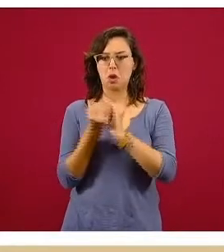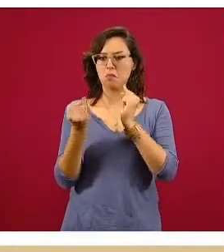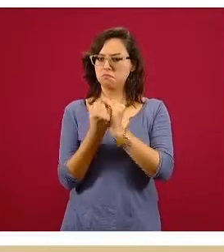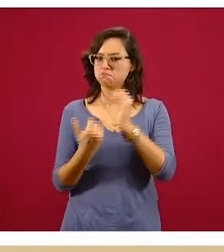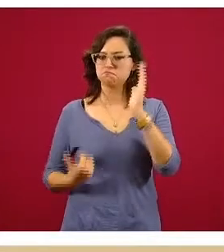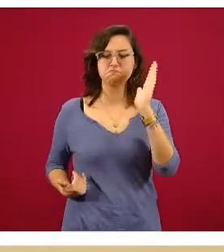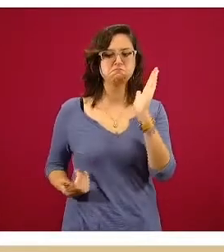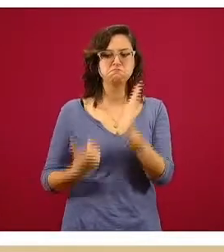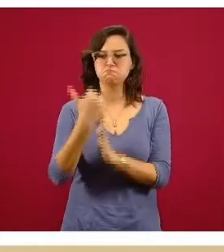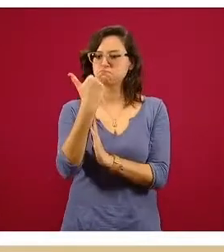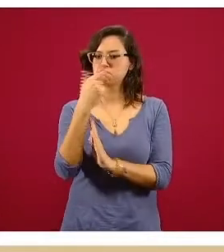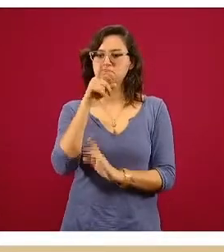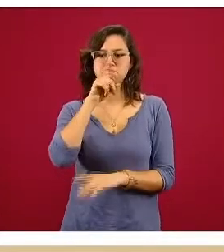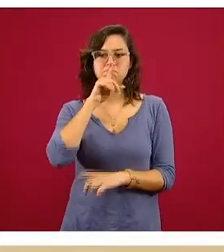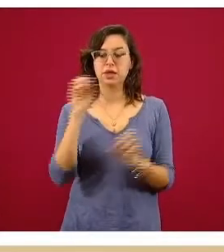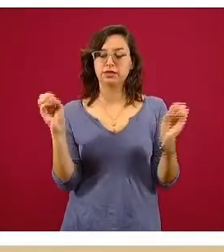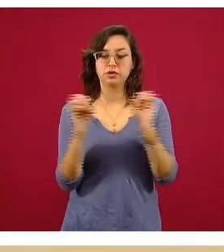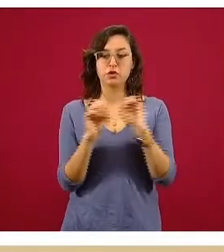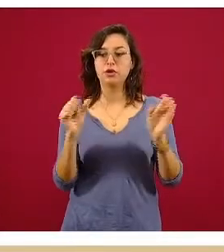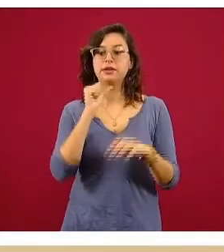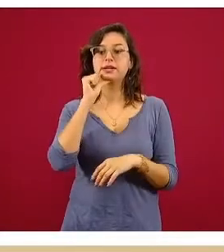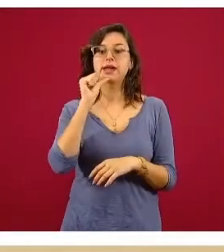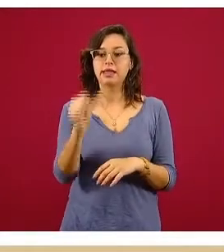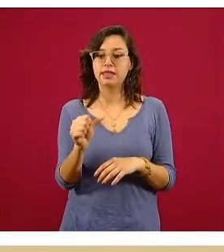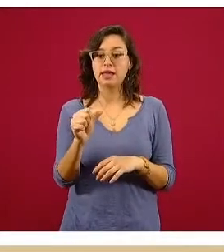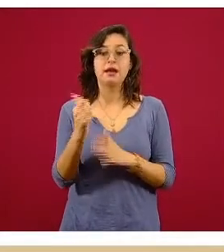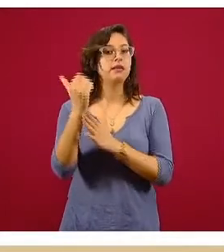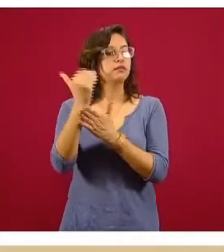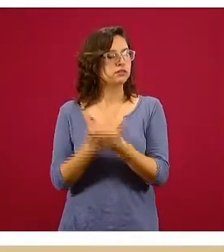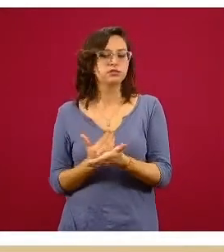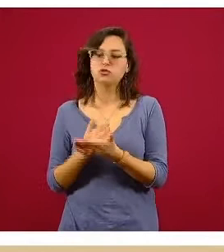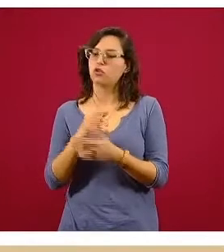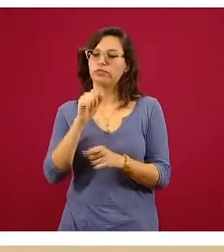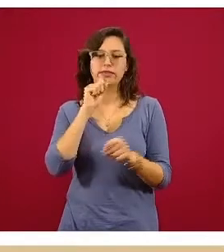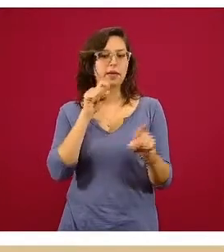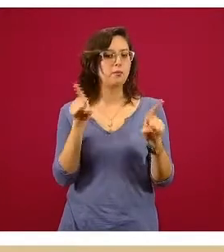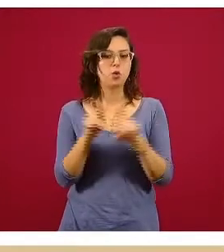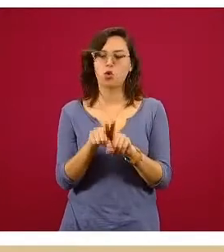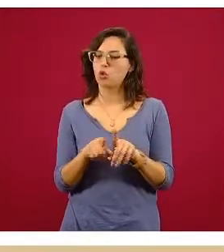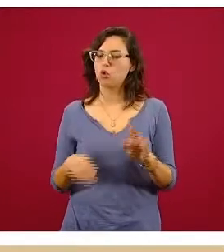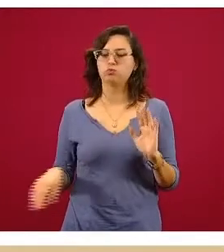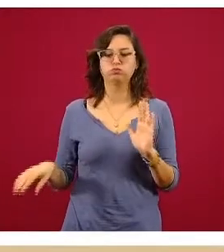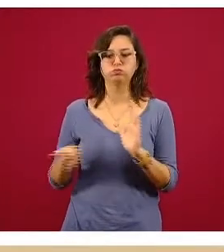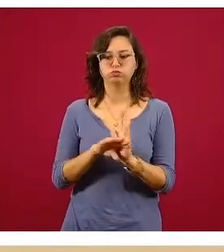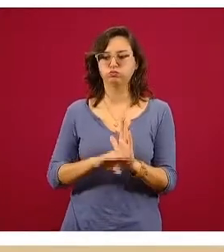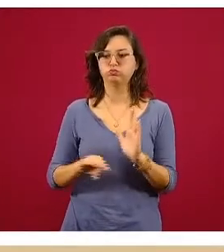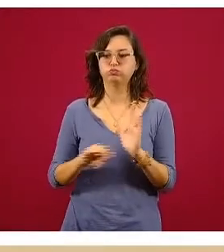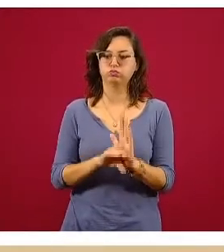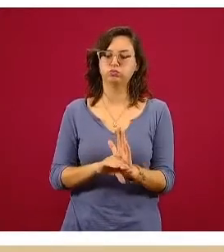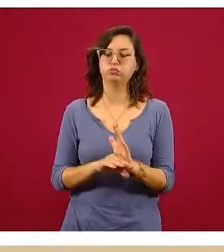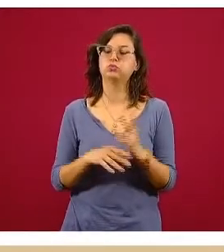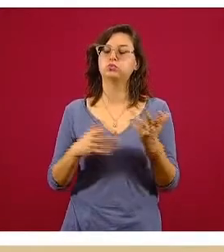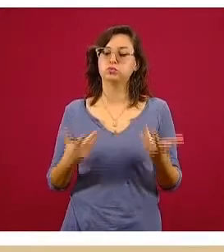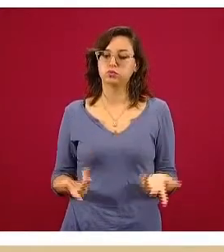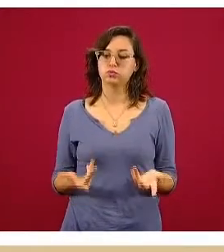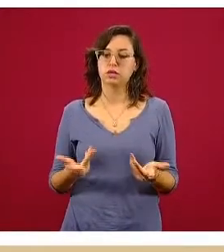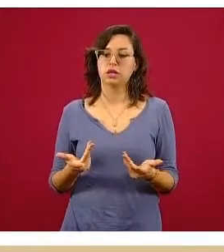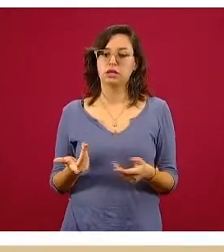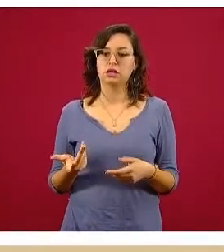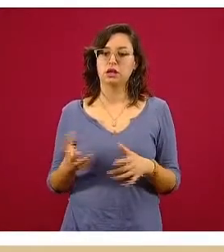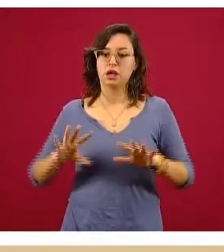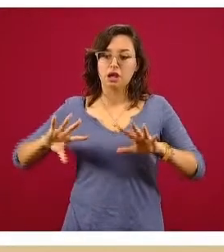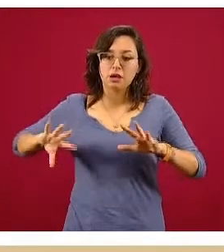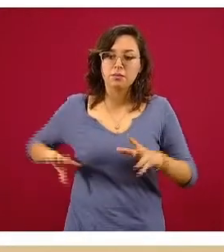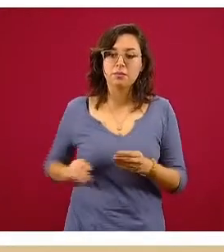tal. Todavía tampoco un descenso en sí, pero recordemos que este cambio es precisamente en relación a la